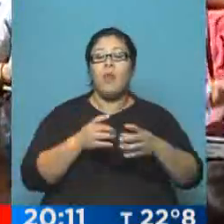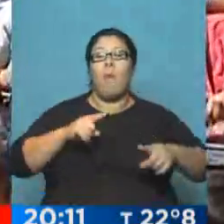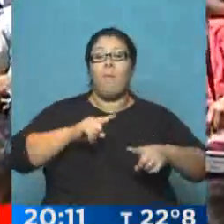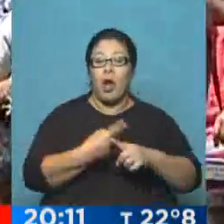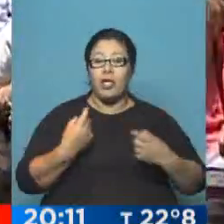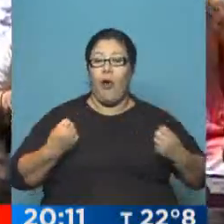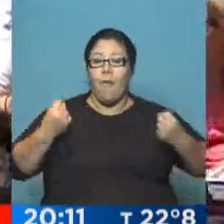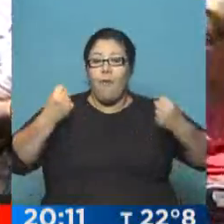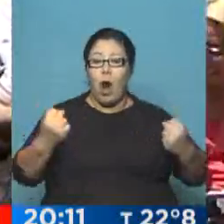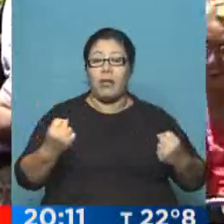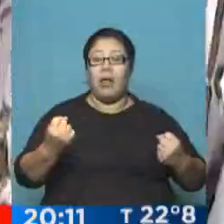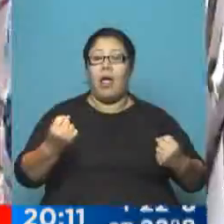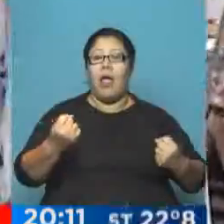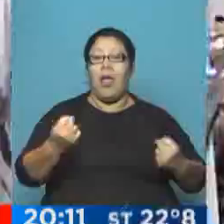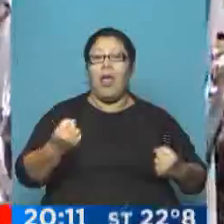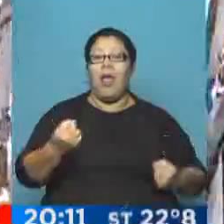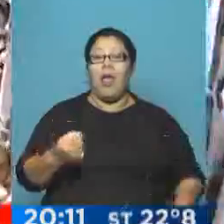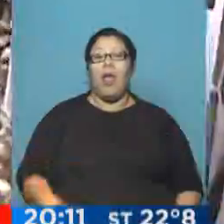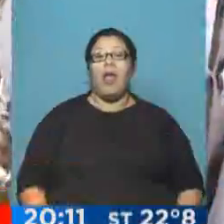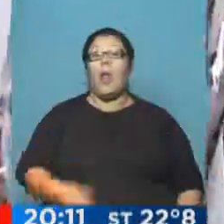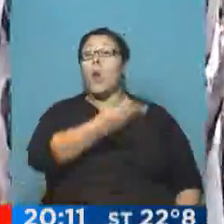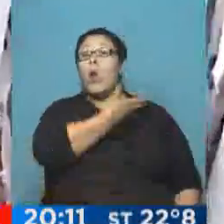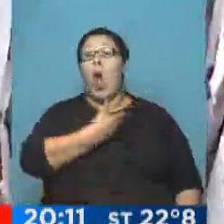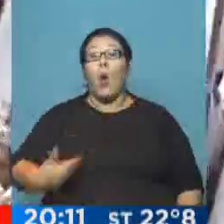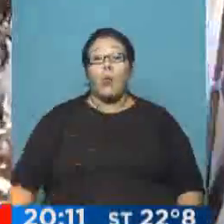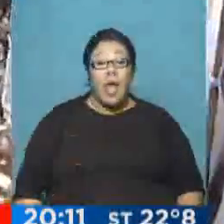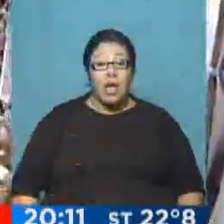hacerle a un gobierno, aun cuando no